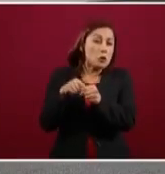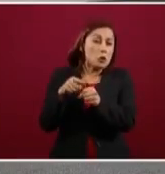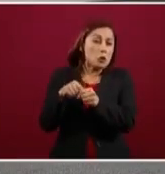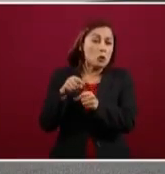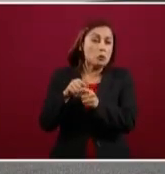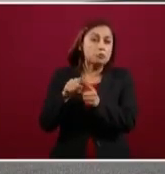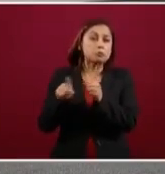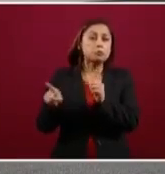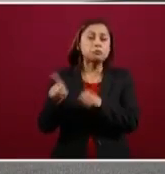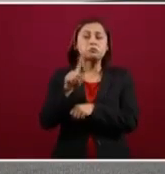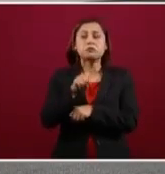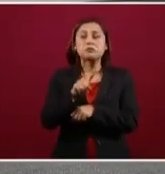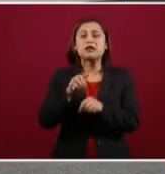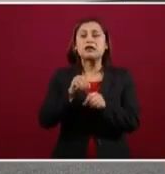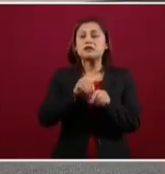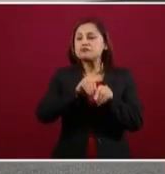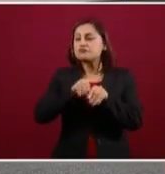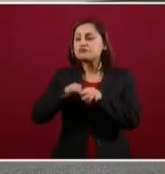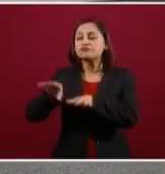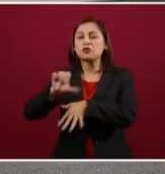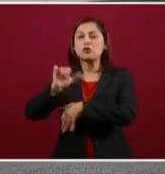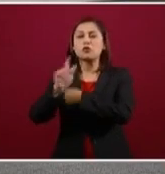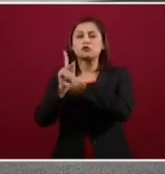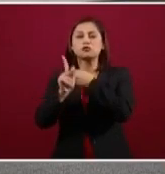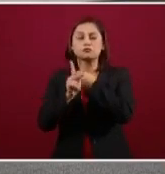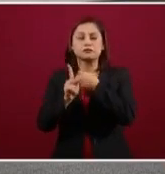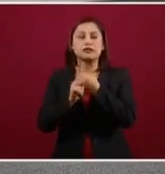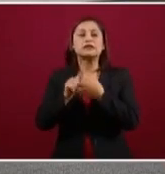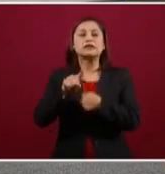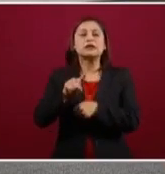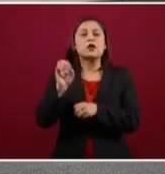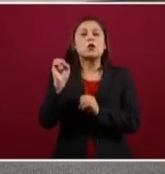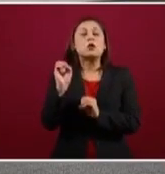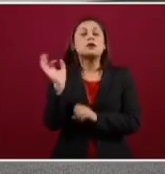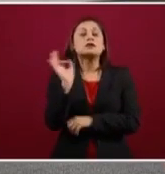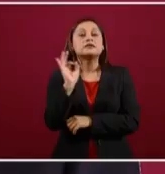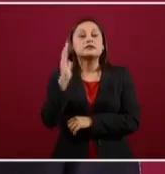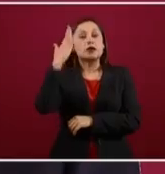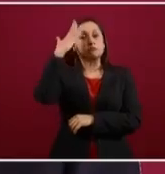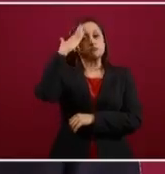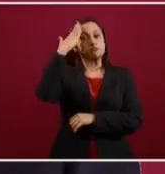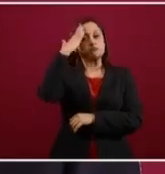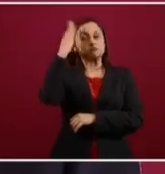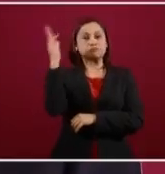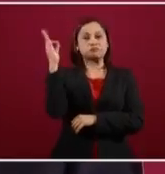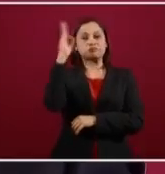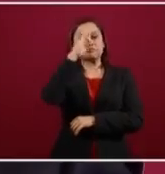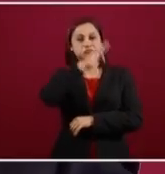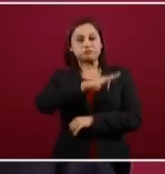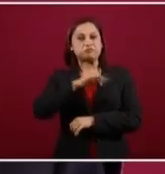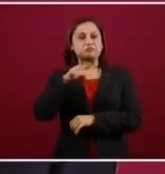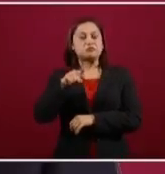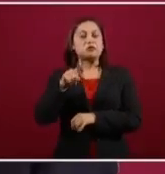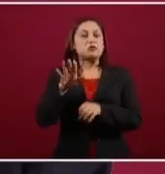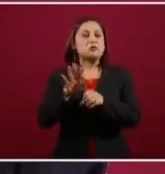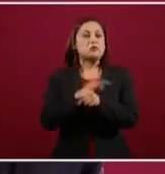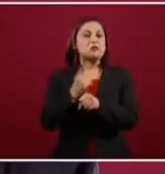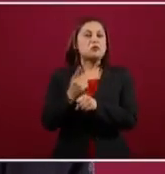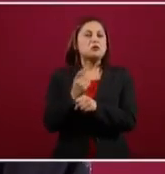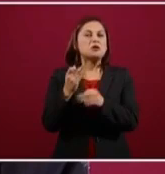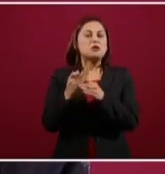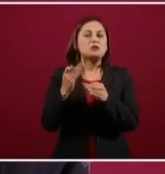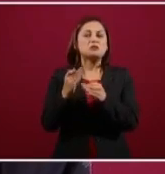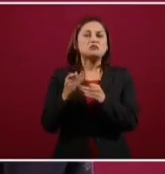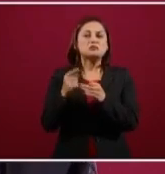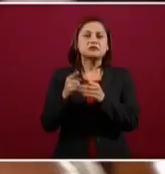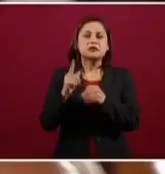un falso líder, a un fenómeno de balcanización, porque están dividiendo las economías dentro de